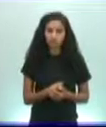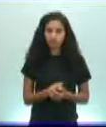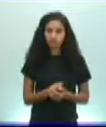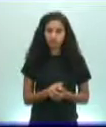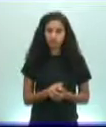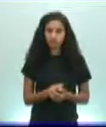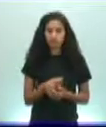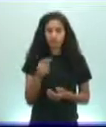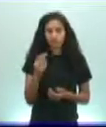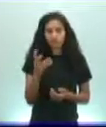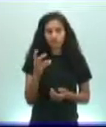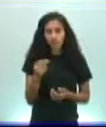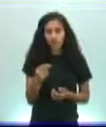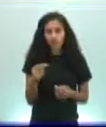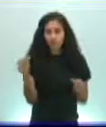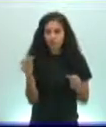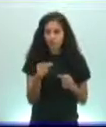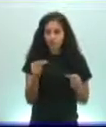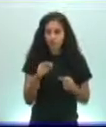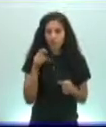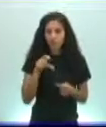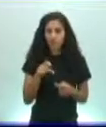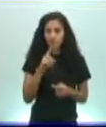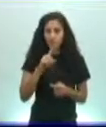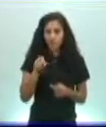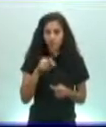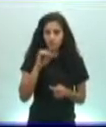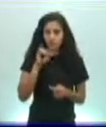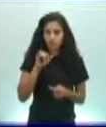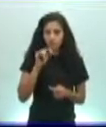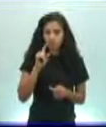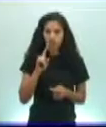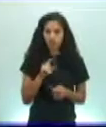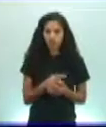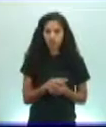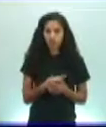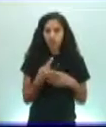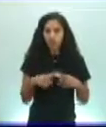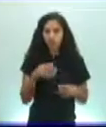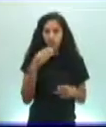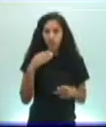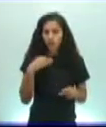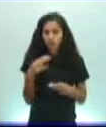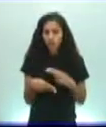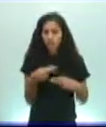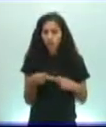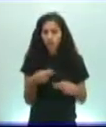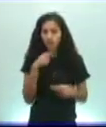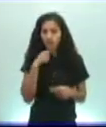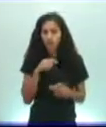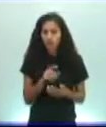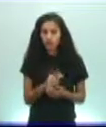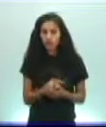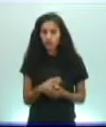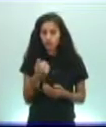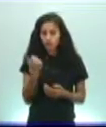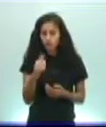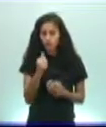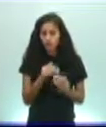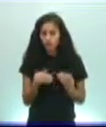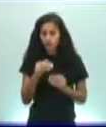Y esto nos quedaría 1,61. Pero, ¿cómo proceder en el caso de la raíz de 10 a la